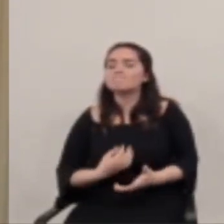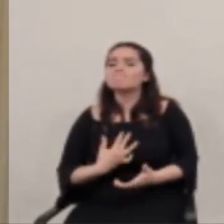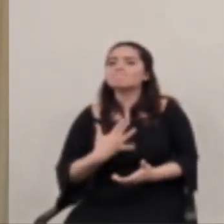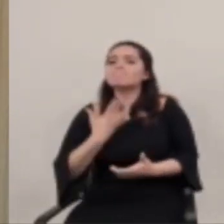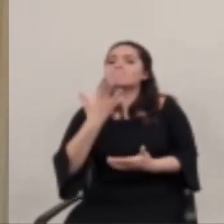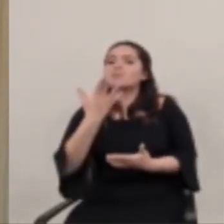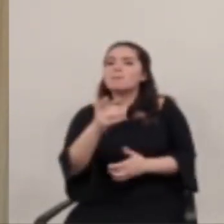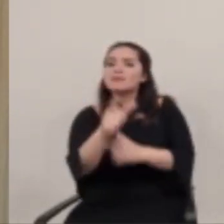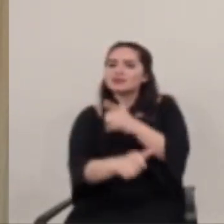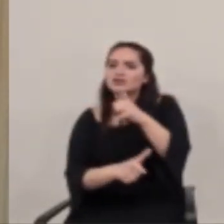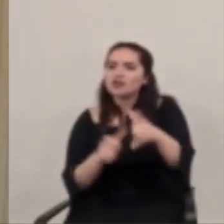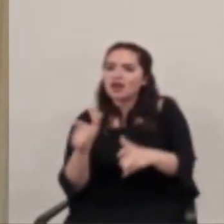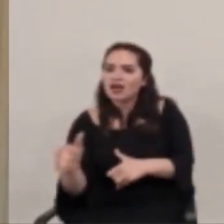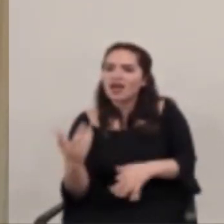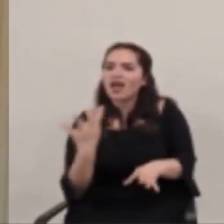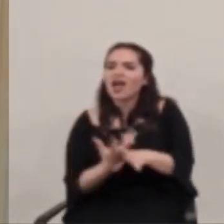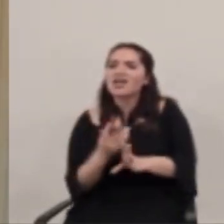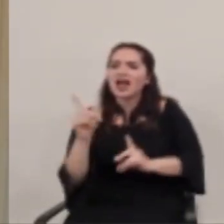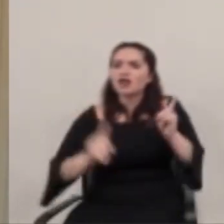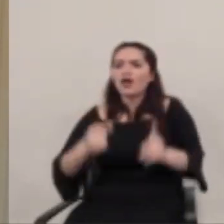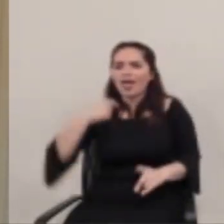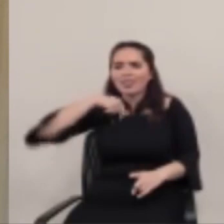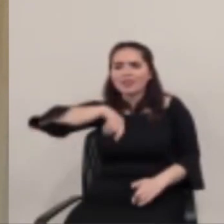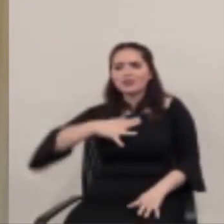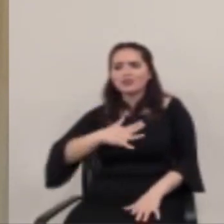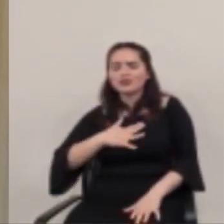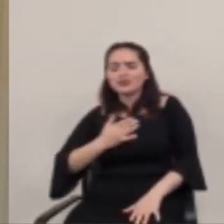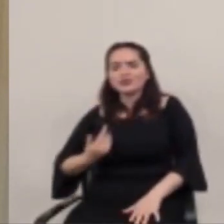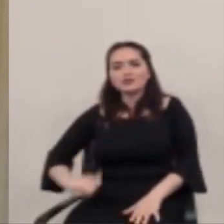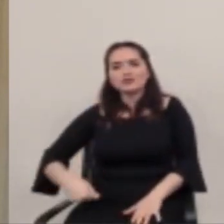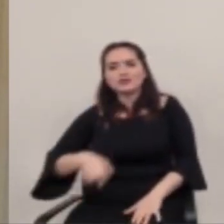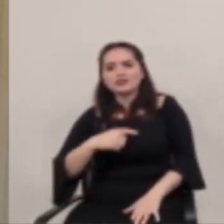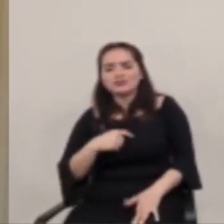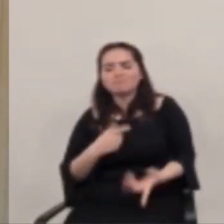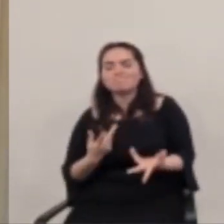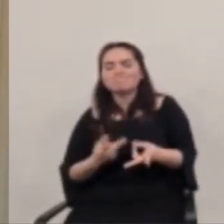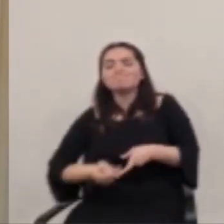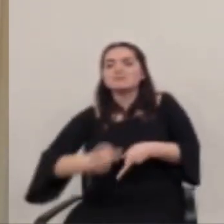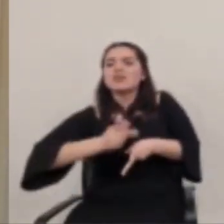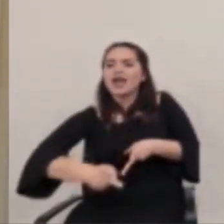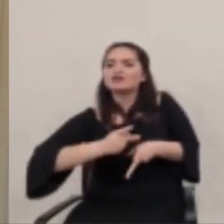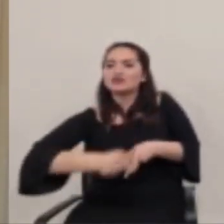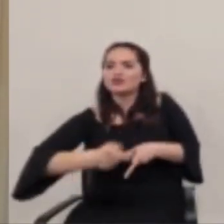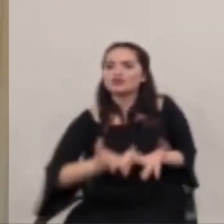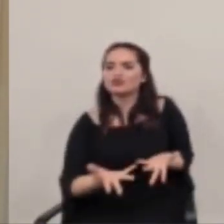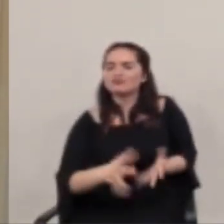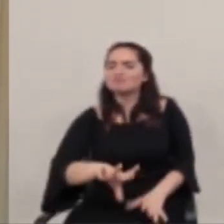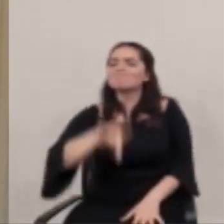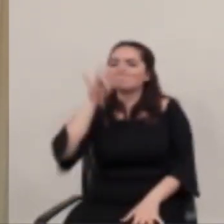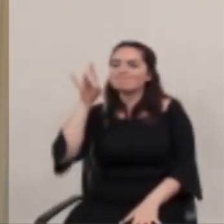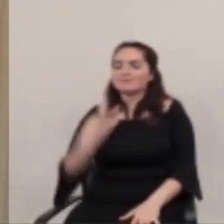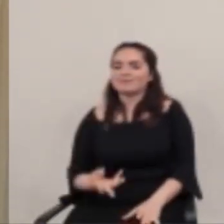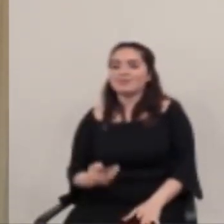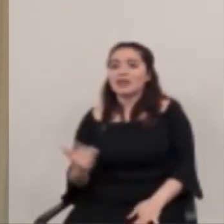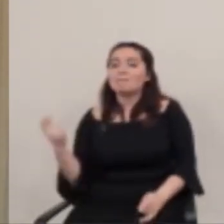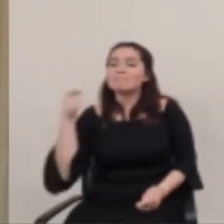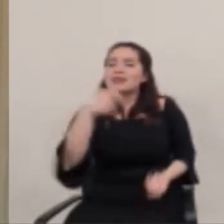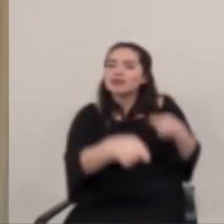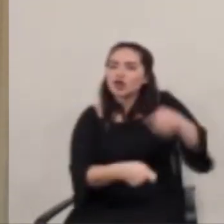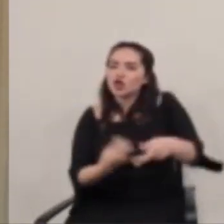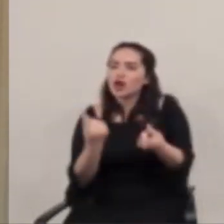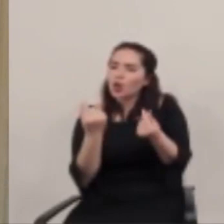personas. Hay algo en nuestro espíritu que nos lleva a actuar decididamente, invirtiendo recursos, invirtiendo